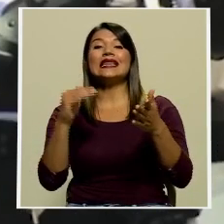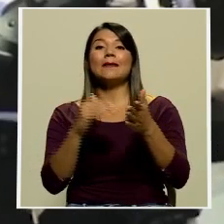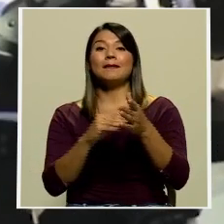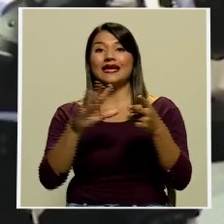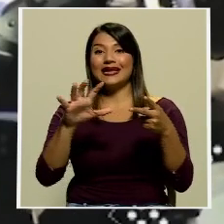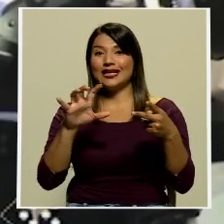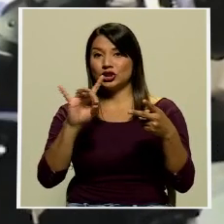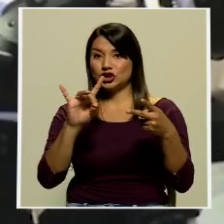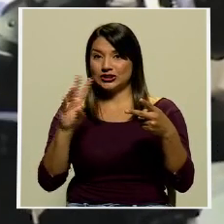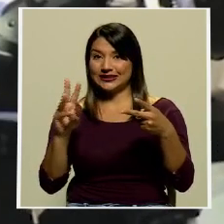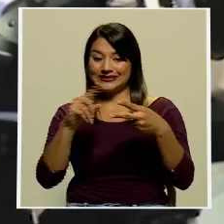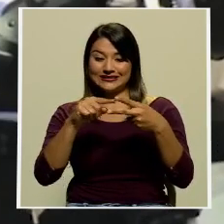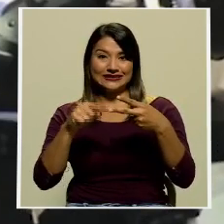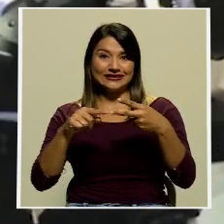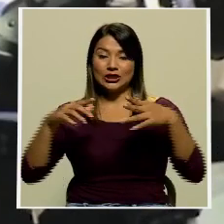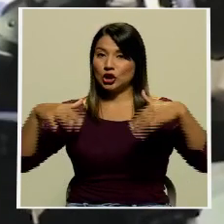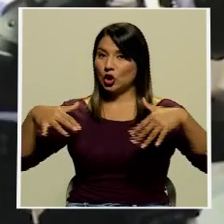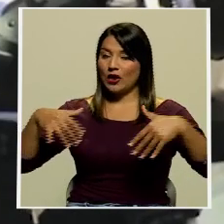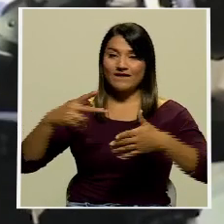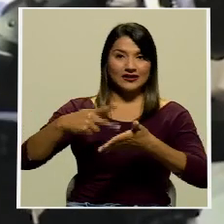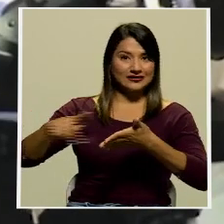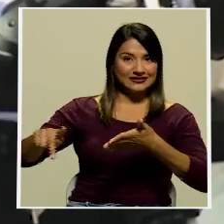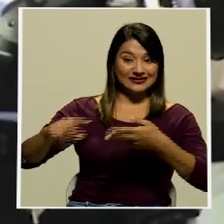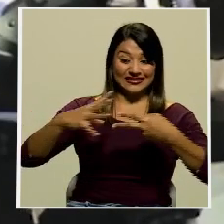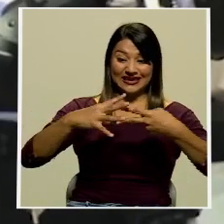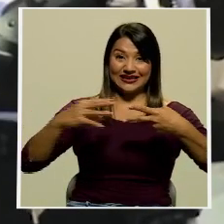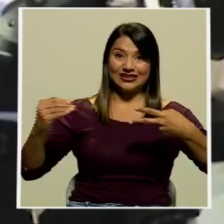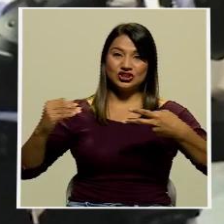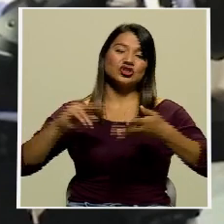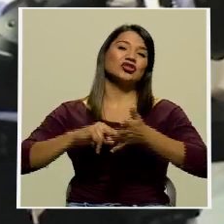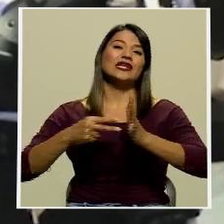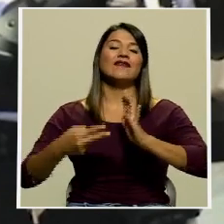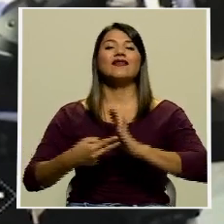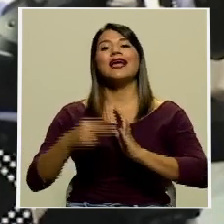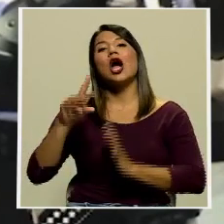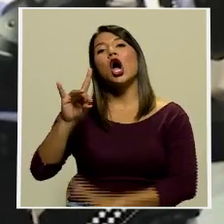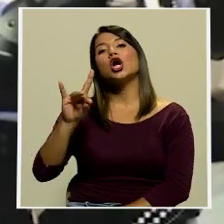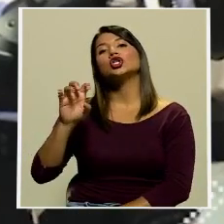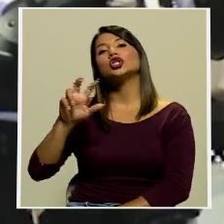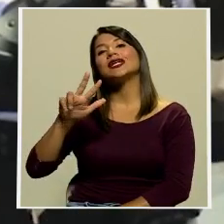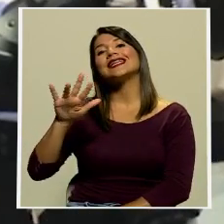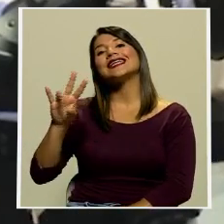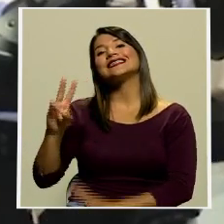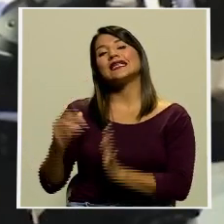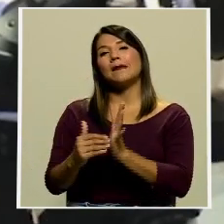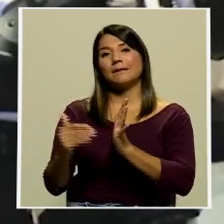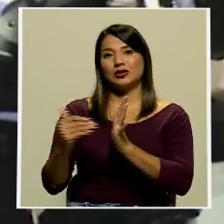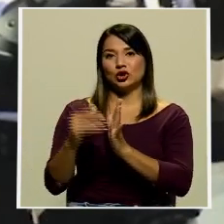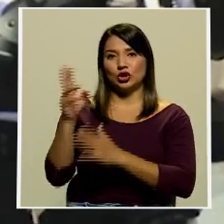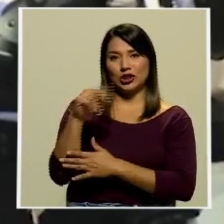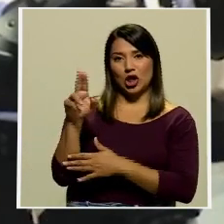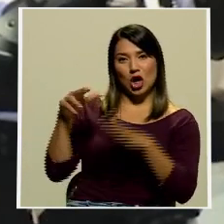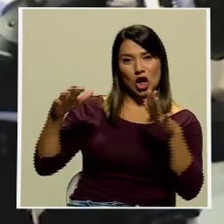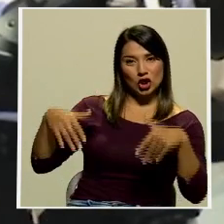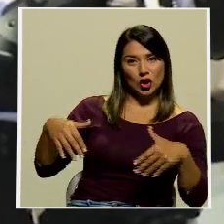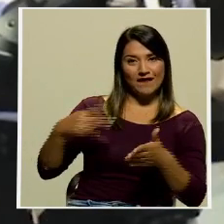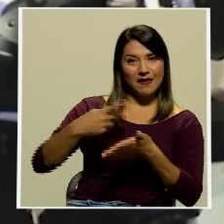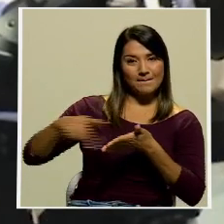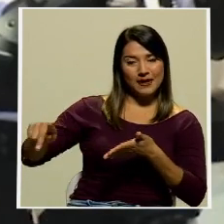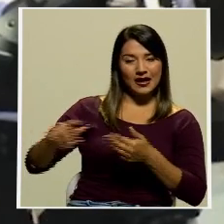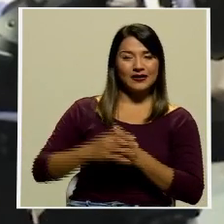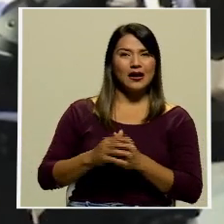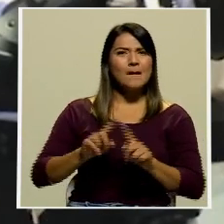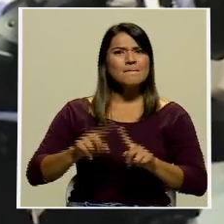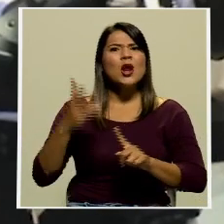7.586 se mantienen impugnadas. Esto representa un total de 837 millones de colones que aún no se cancelan. Pero